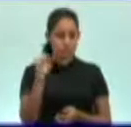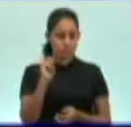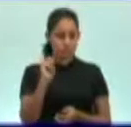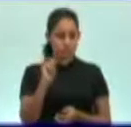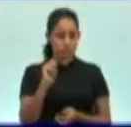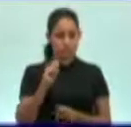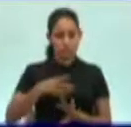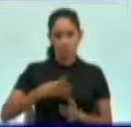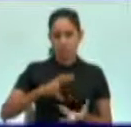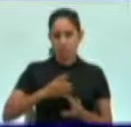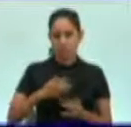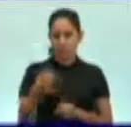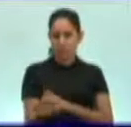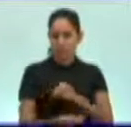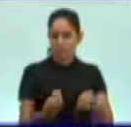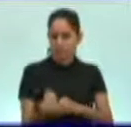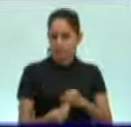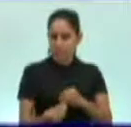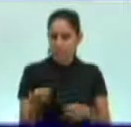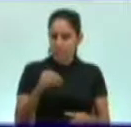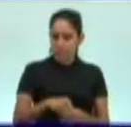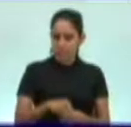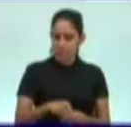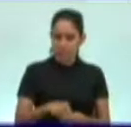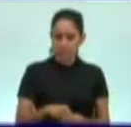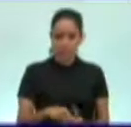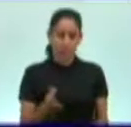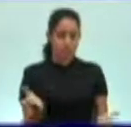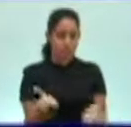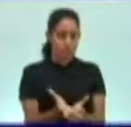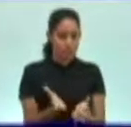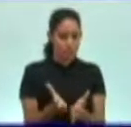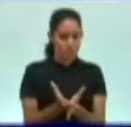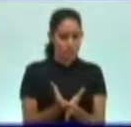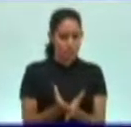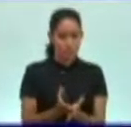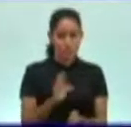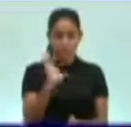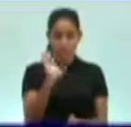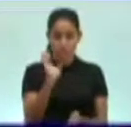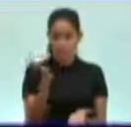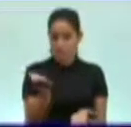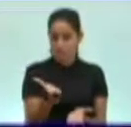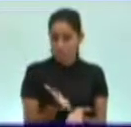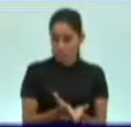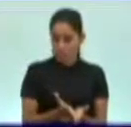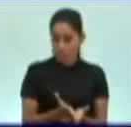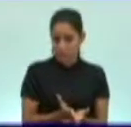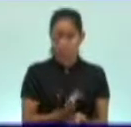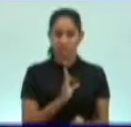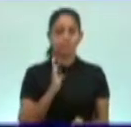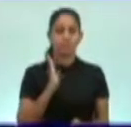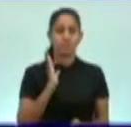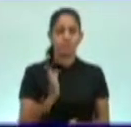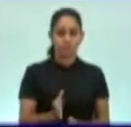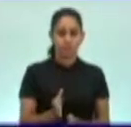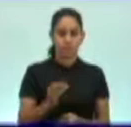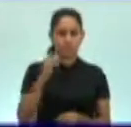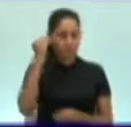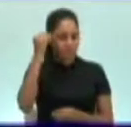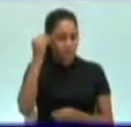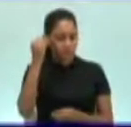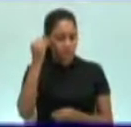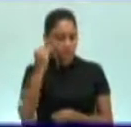de incorporar a sus planes de estudios la educación en el conocimiento y respeto a los símbolos